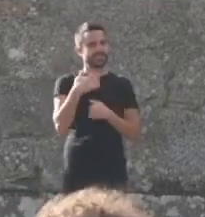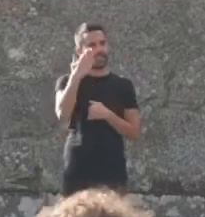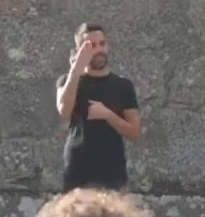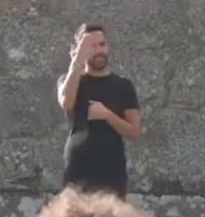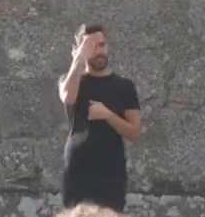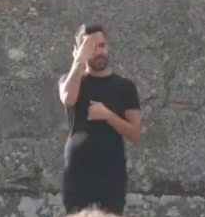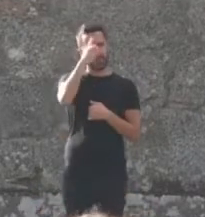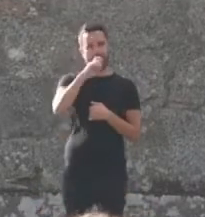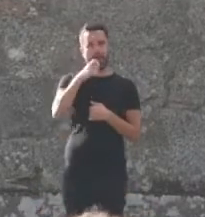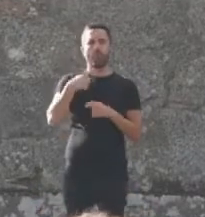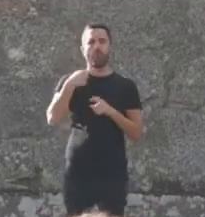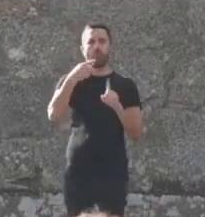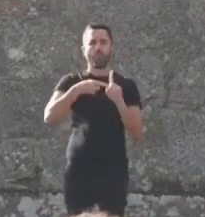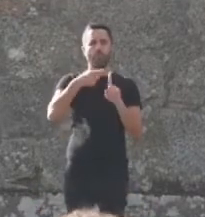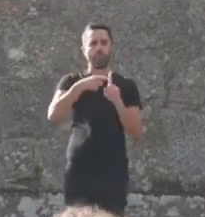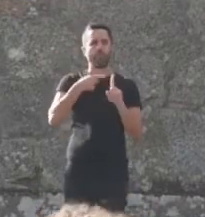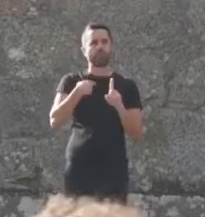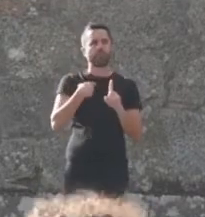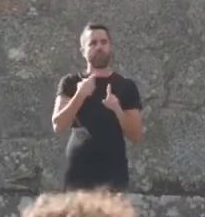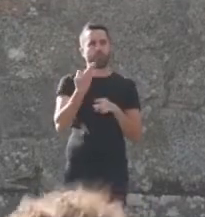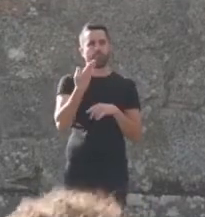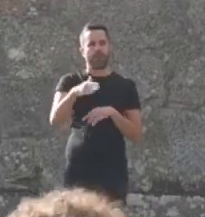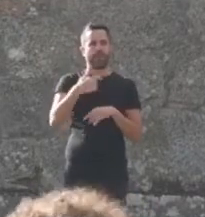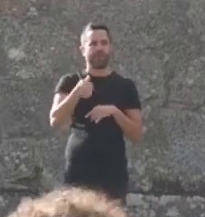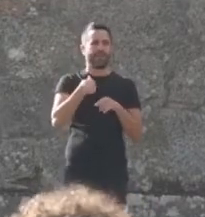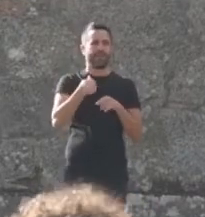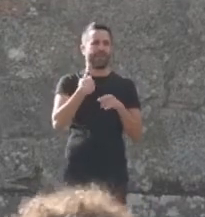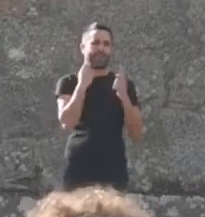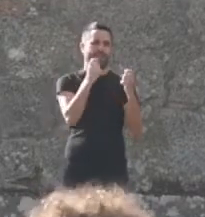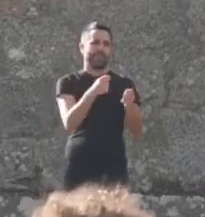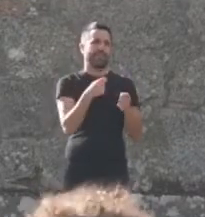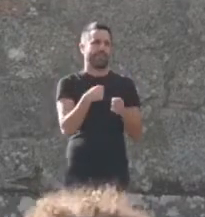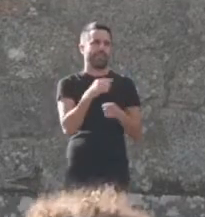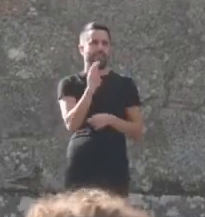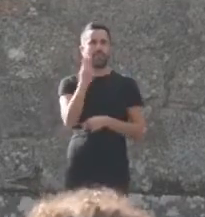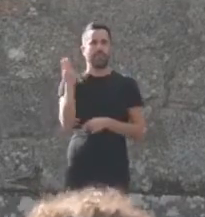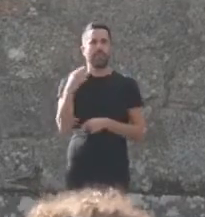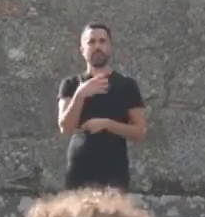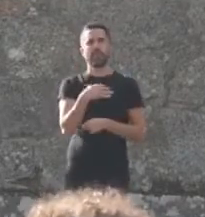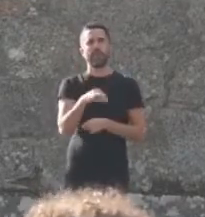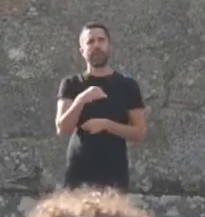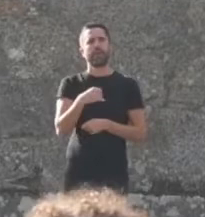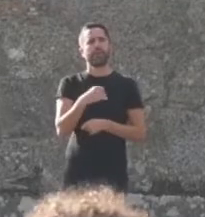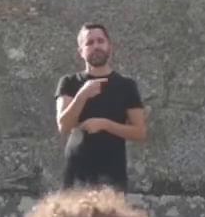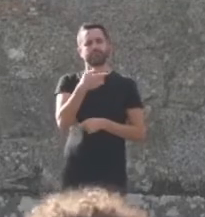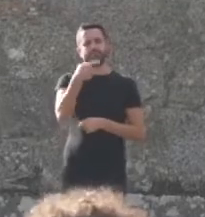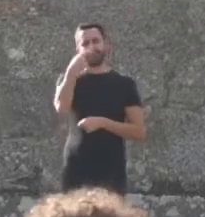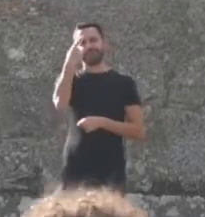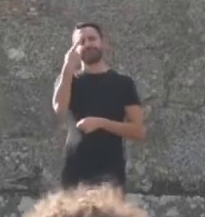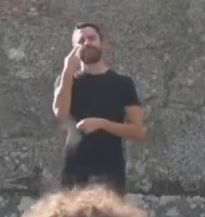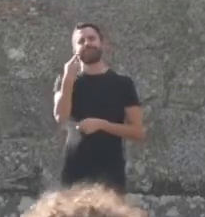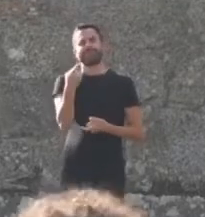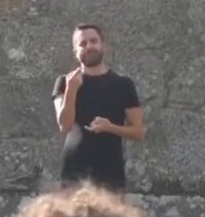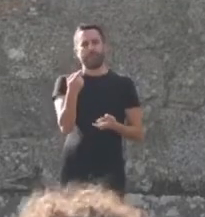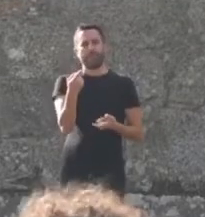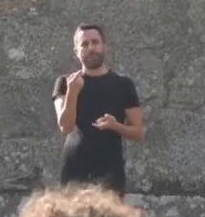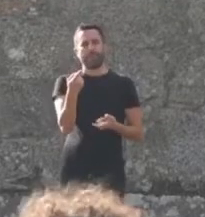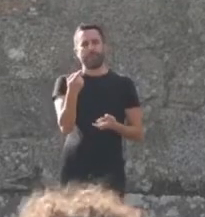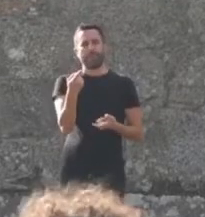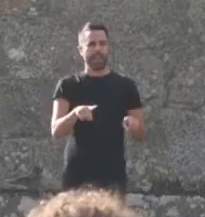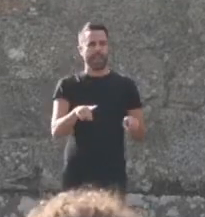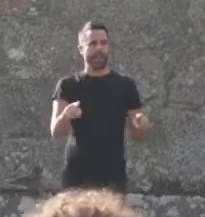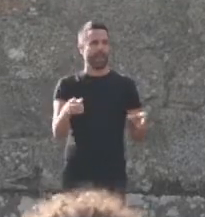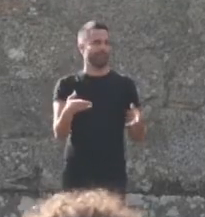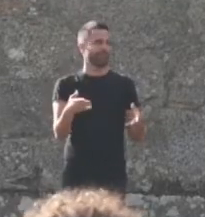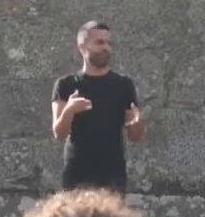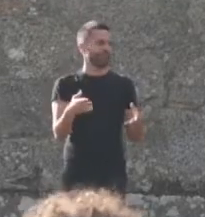uso, que lle está dando o Partido Popular, que xa pode presumir de que é moderado, pode presumir o que queira, pero os feitos falan